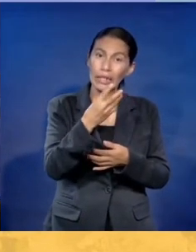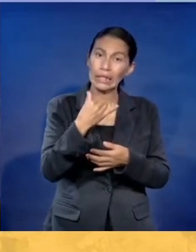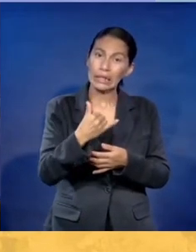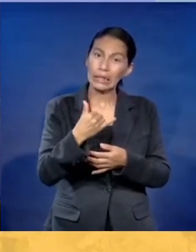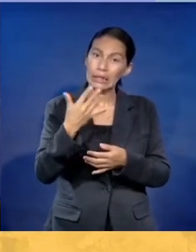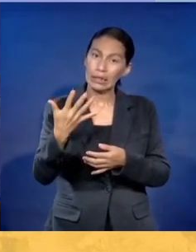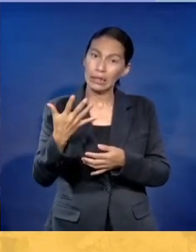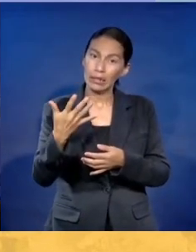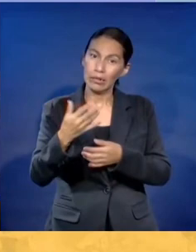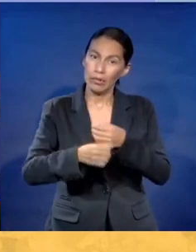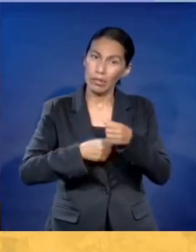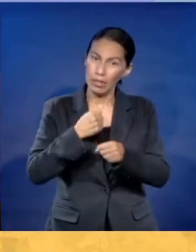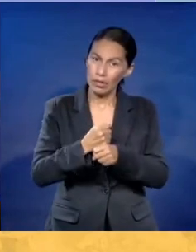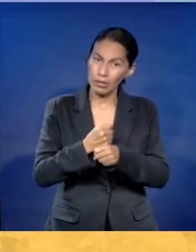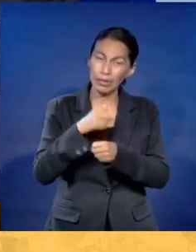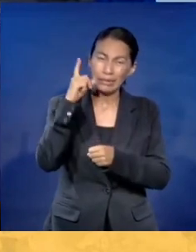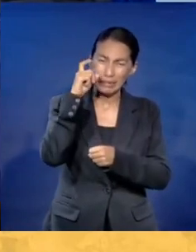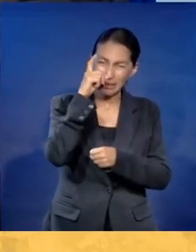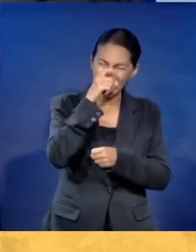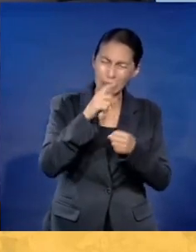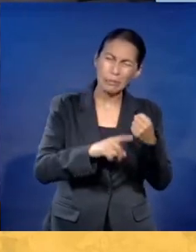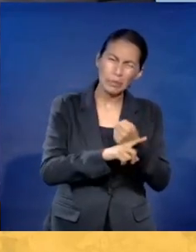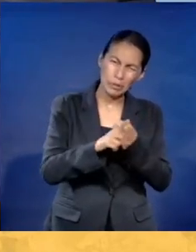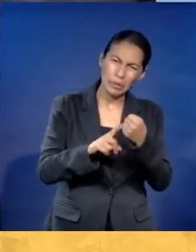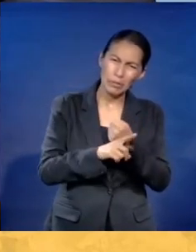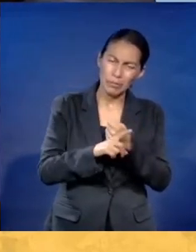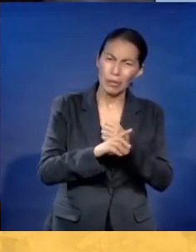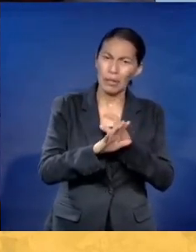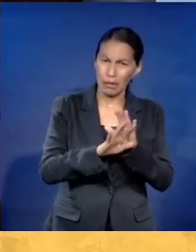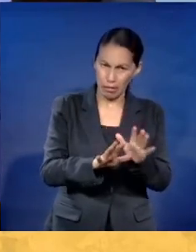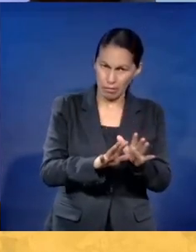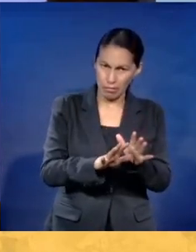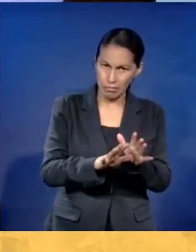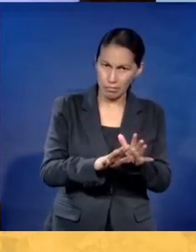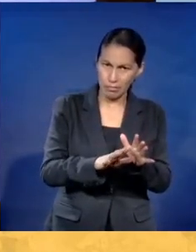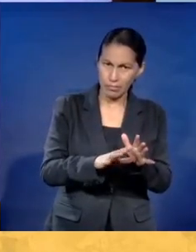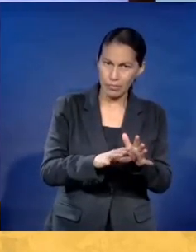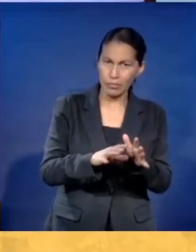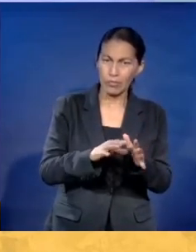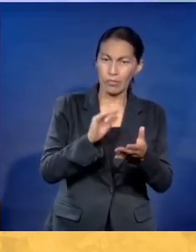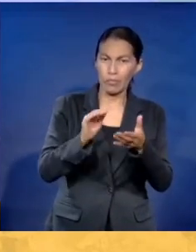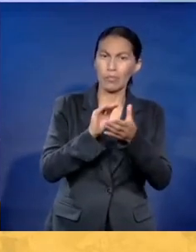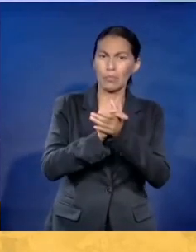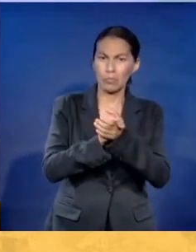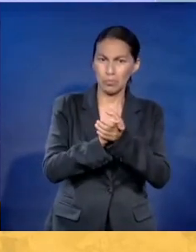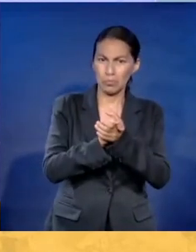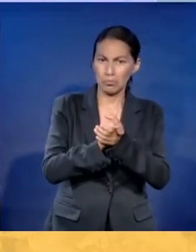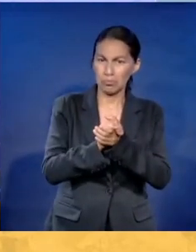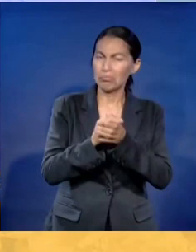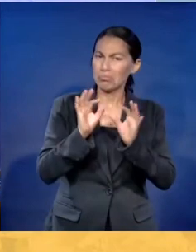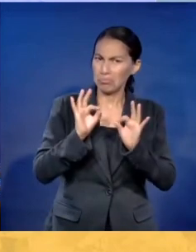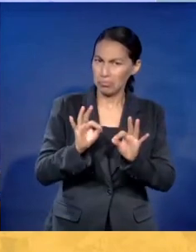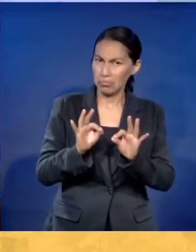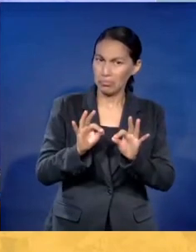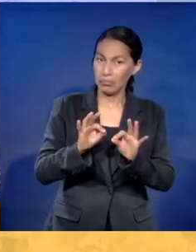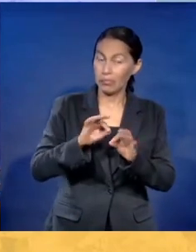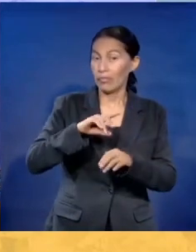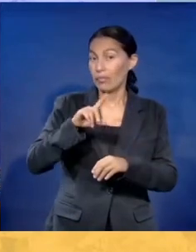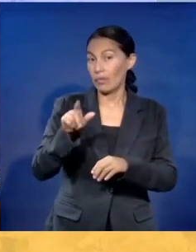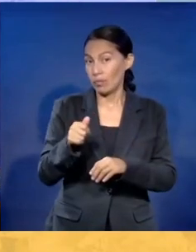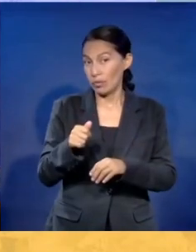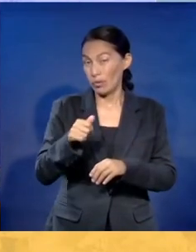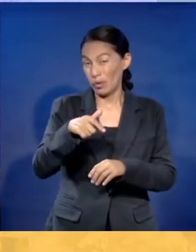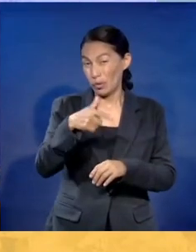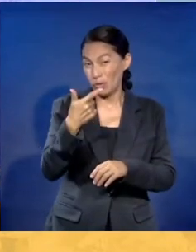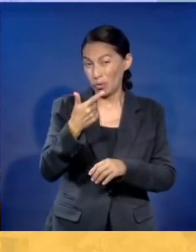una barrera si se pasan esos tres a cinco años fuerte el matrimonio vuelve a ganar ritmo para encontrarte con otra crisis allá por los